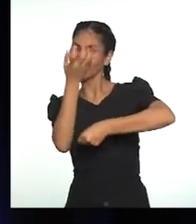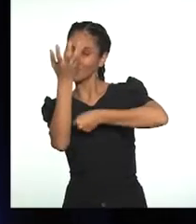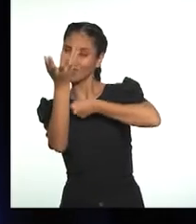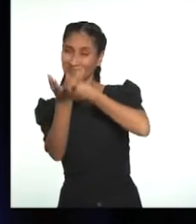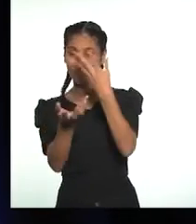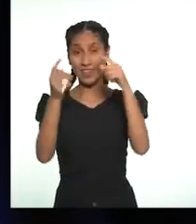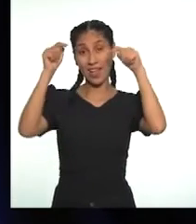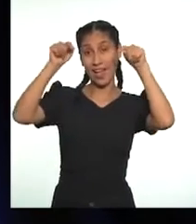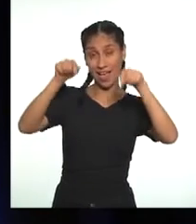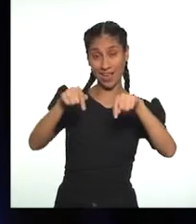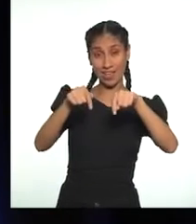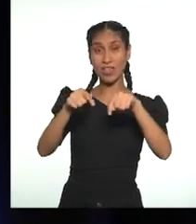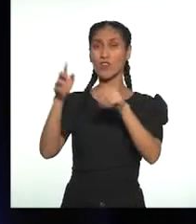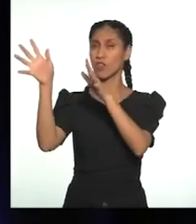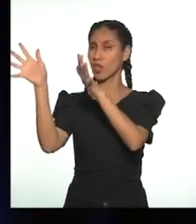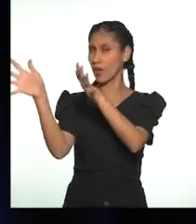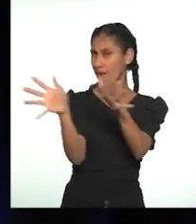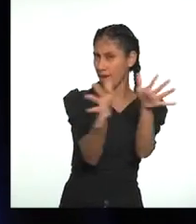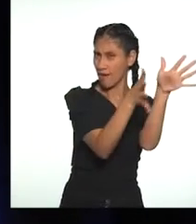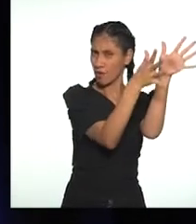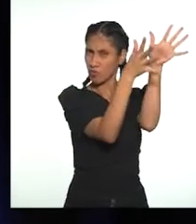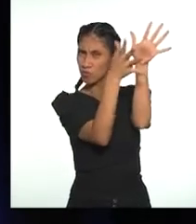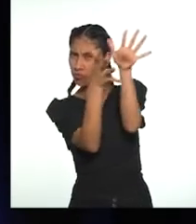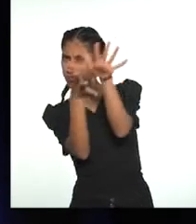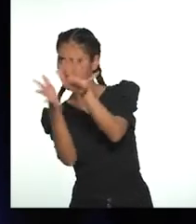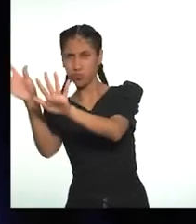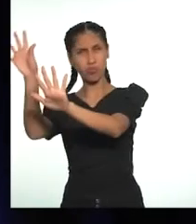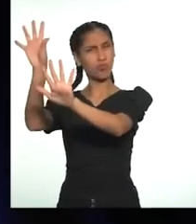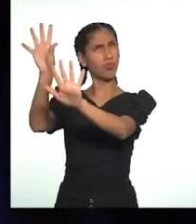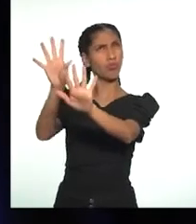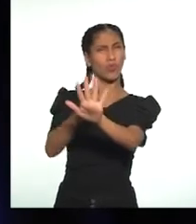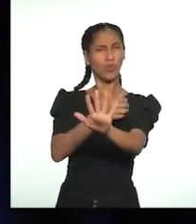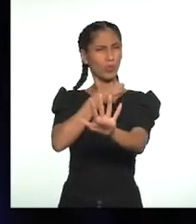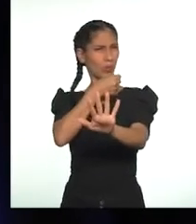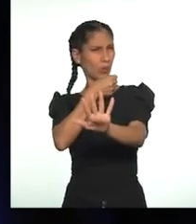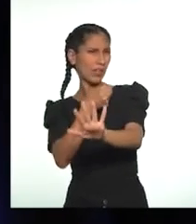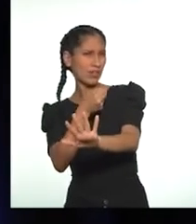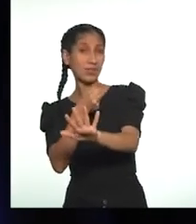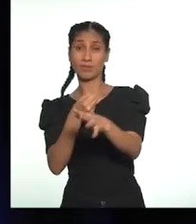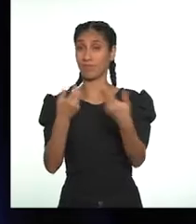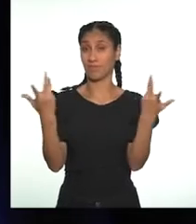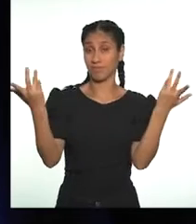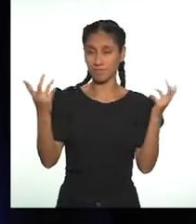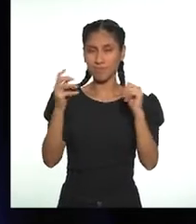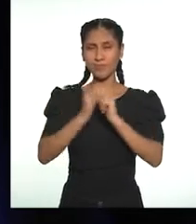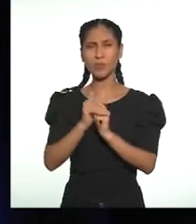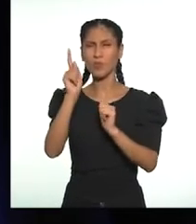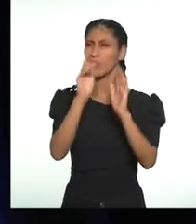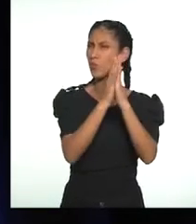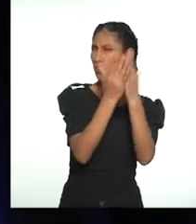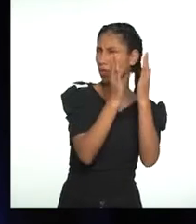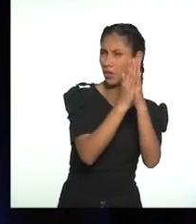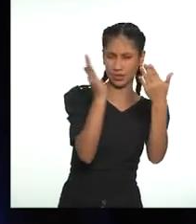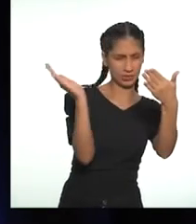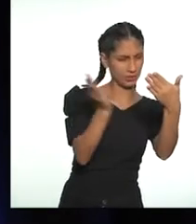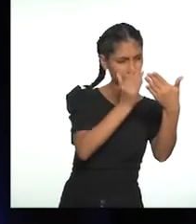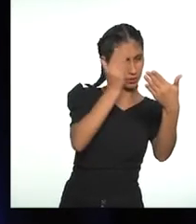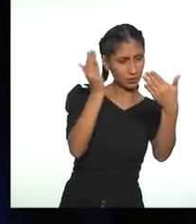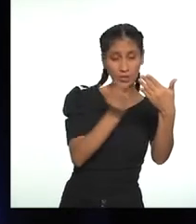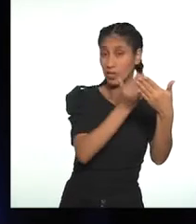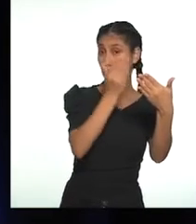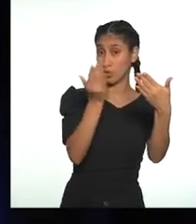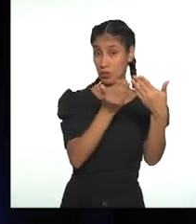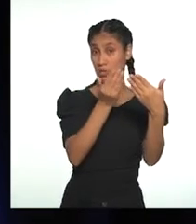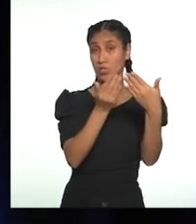que se titula Allí donde cante el viento, el cual ha sido editado por la Casa de la Literatura Peruana. Es un libro